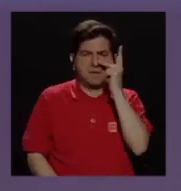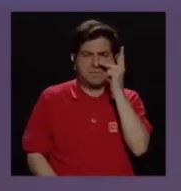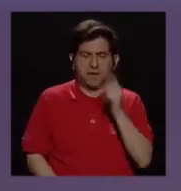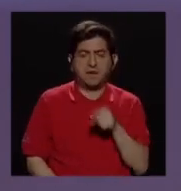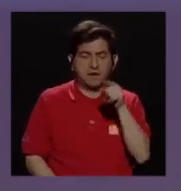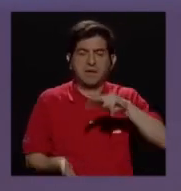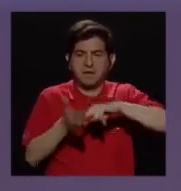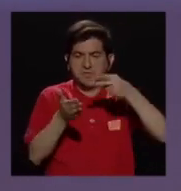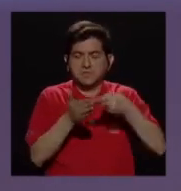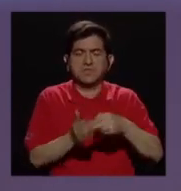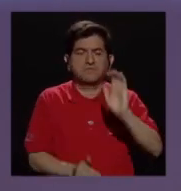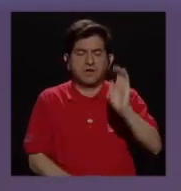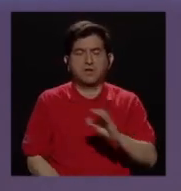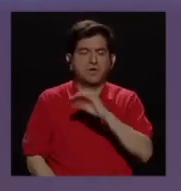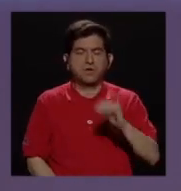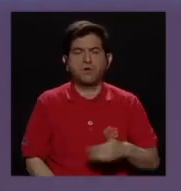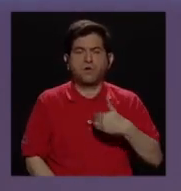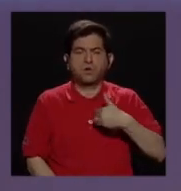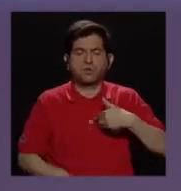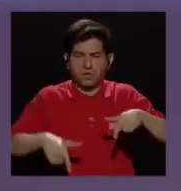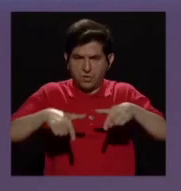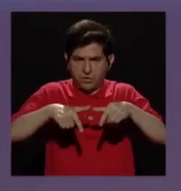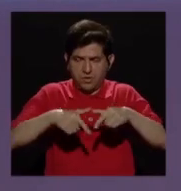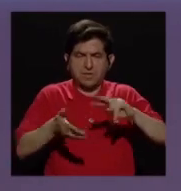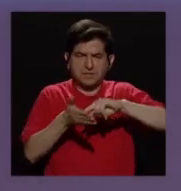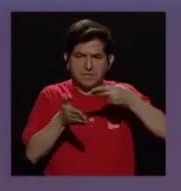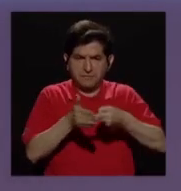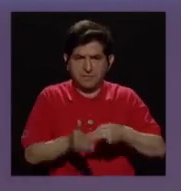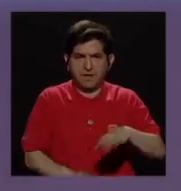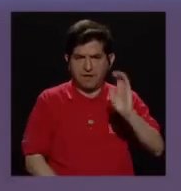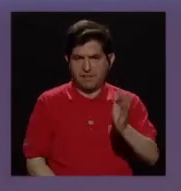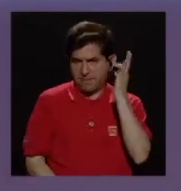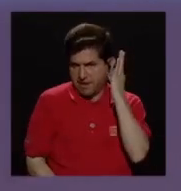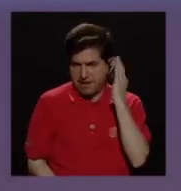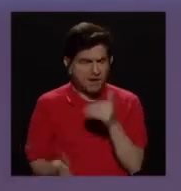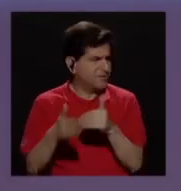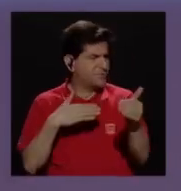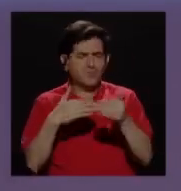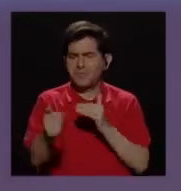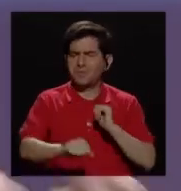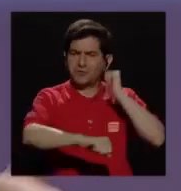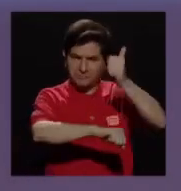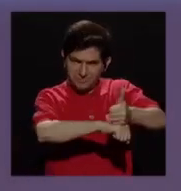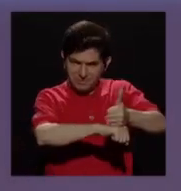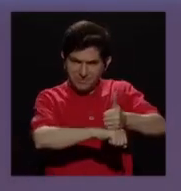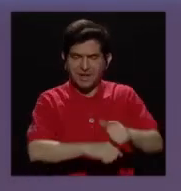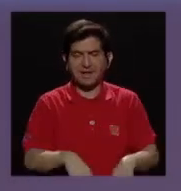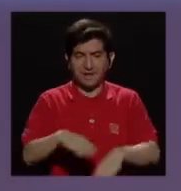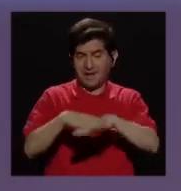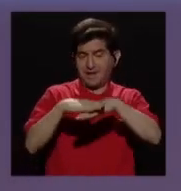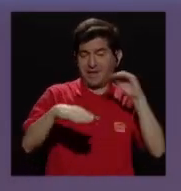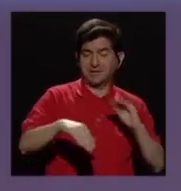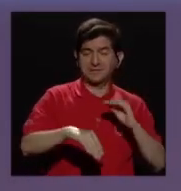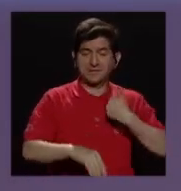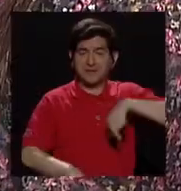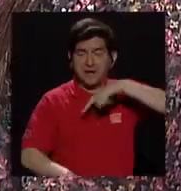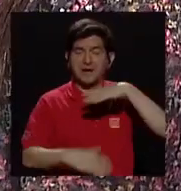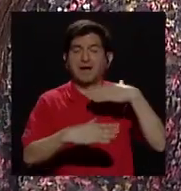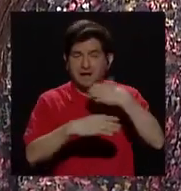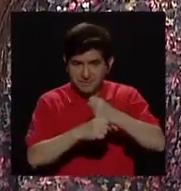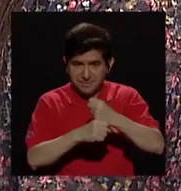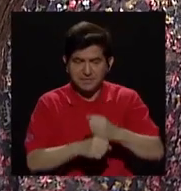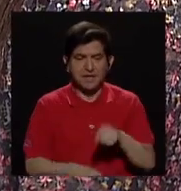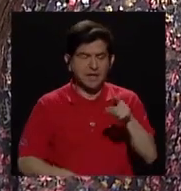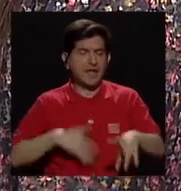es un niño. Es que tiene vulva, es que es una niña. Independientemente de esa asignación que viene de afuera, el sentir de